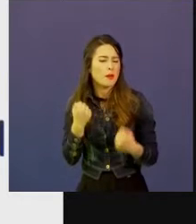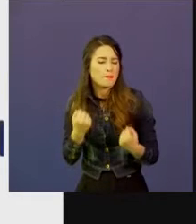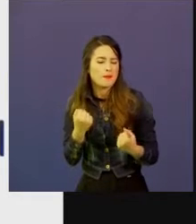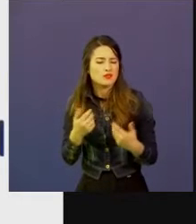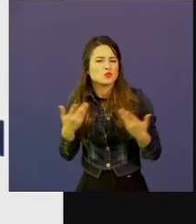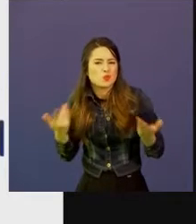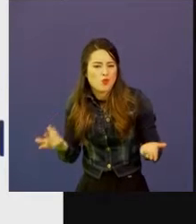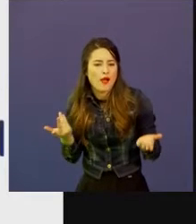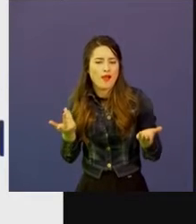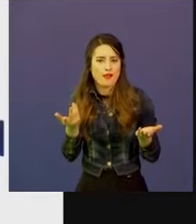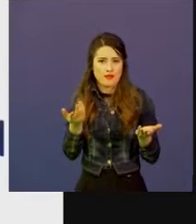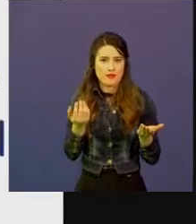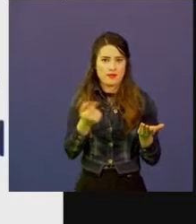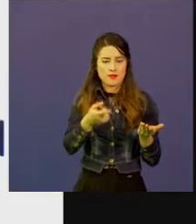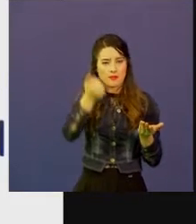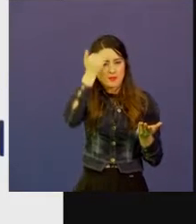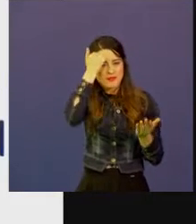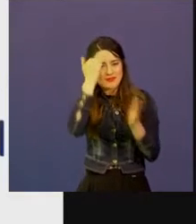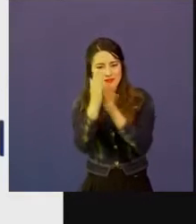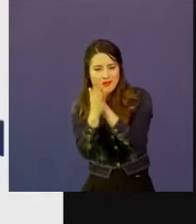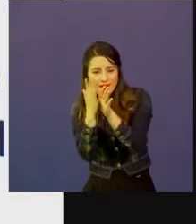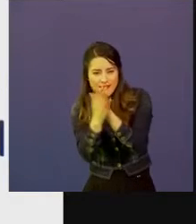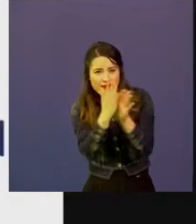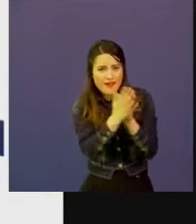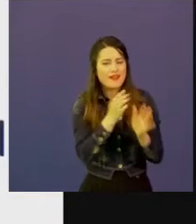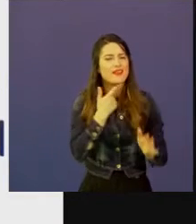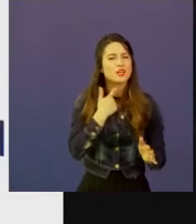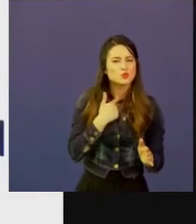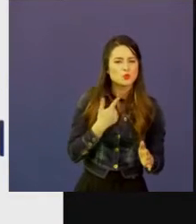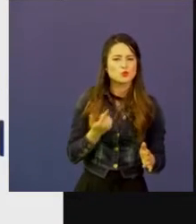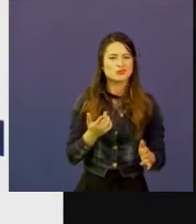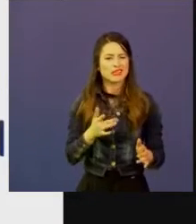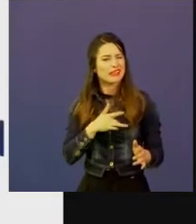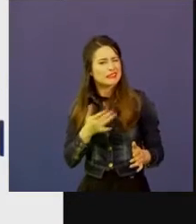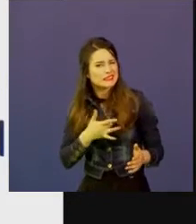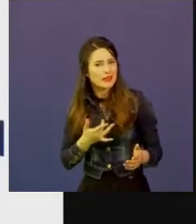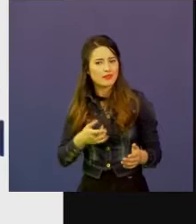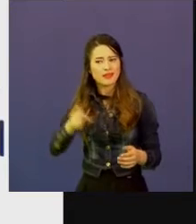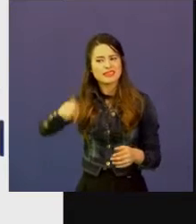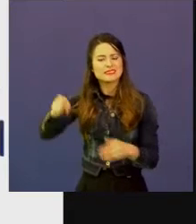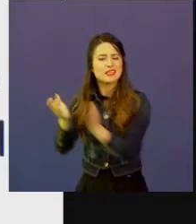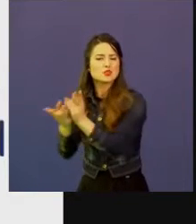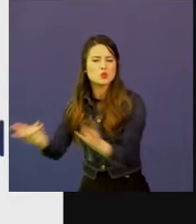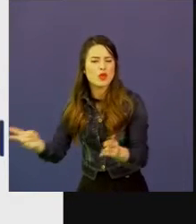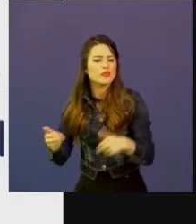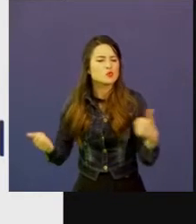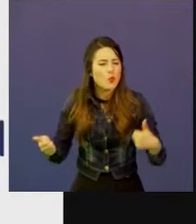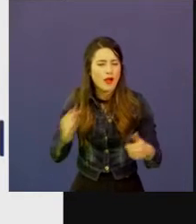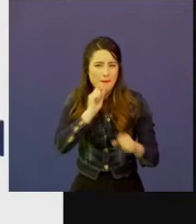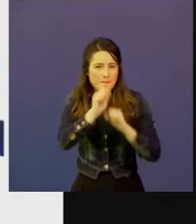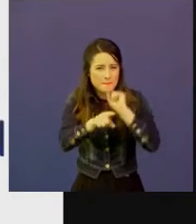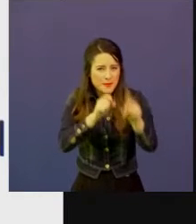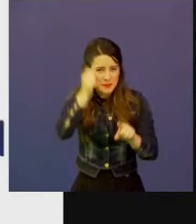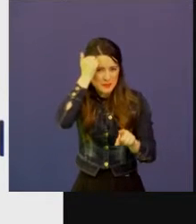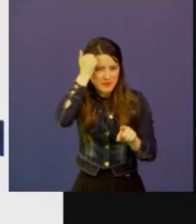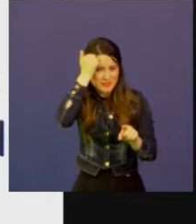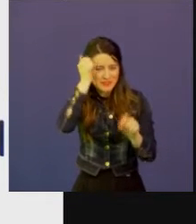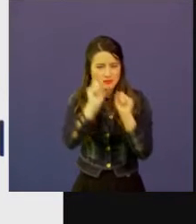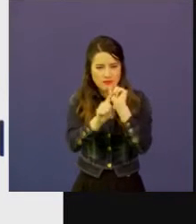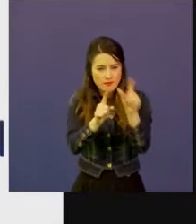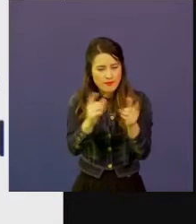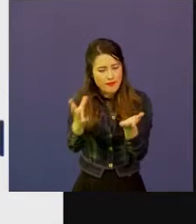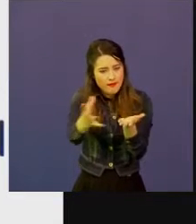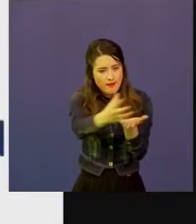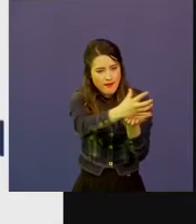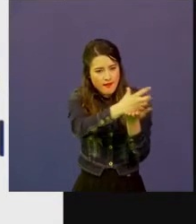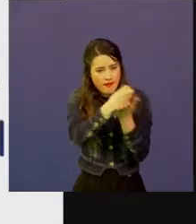a través del docente pudiésemos conocer los gustos, preferencias y necesidades de sus estudiantes. Una vez recolectamos esta información, pudimos saber